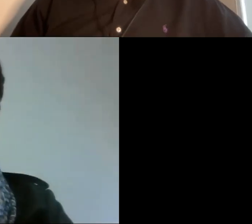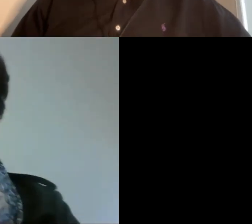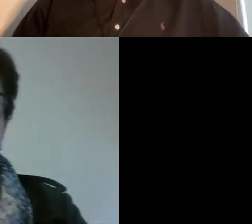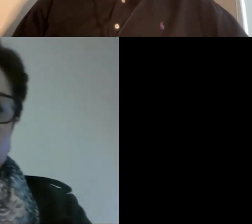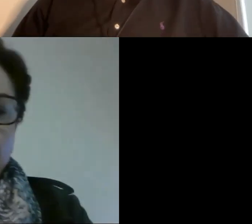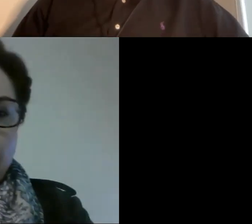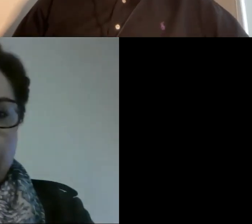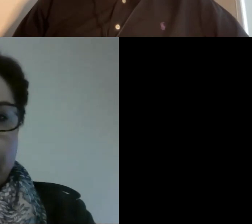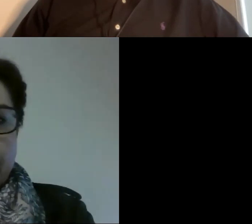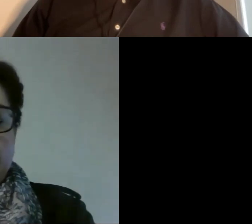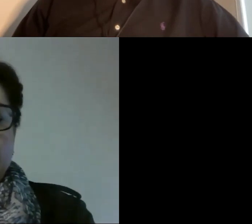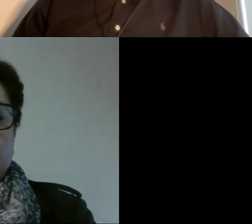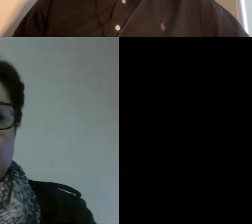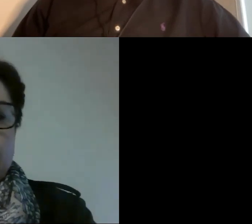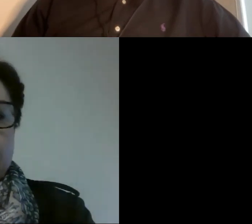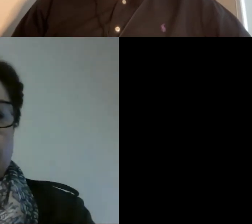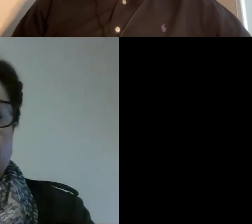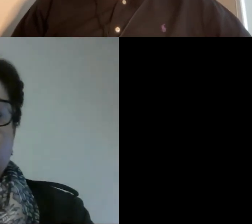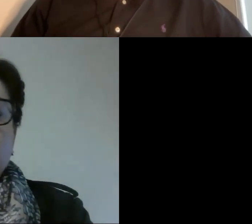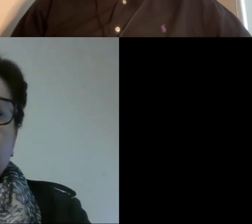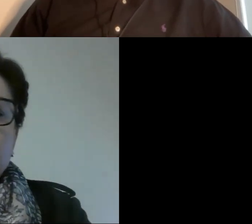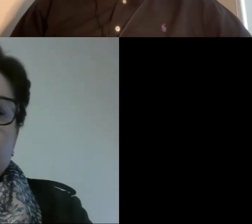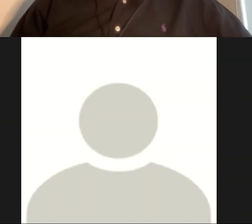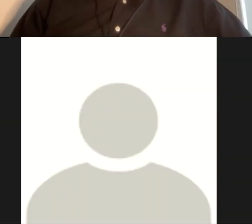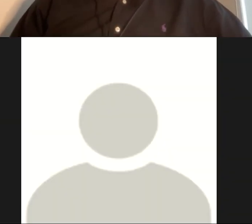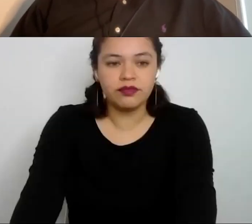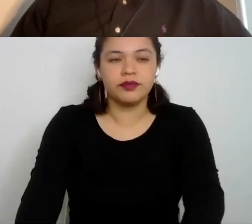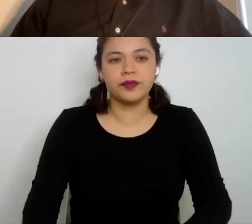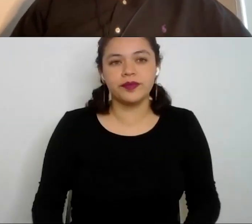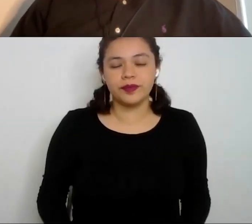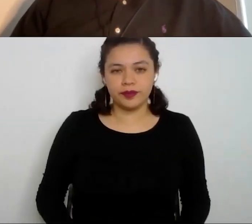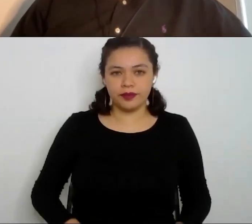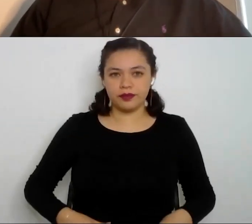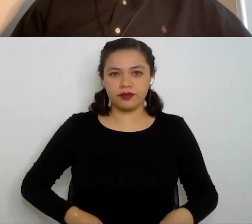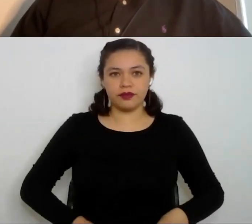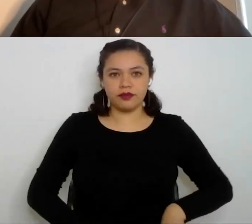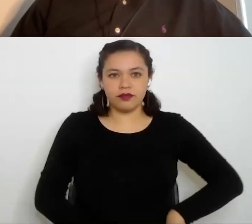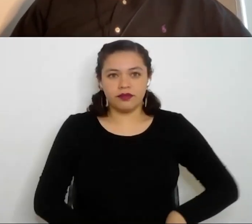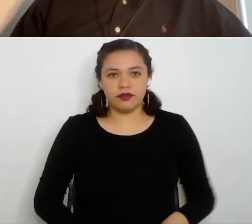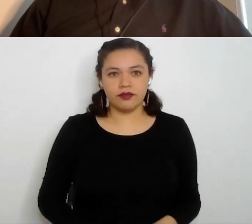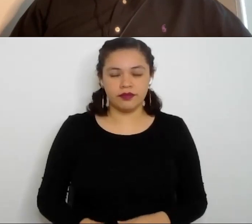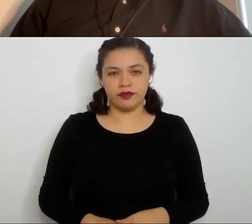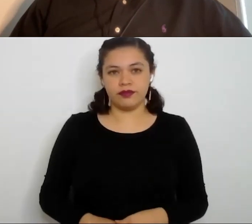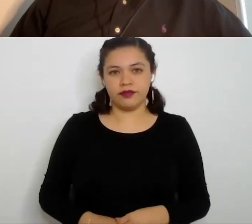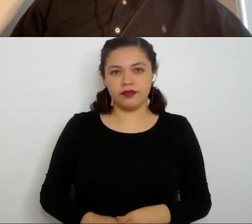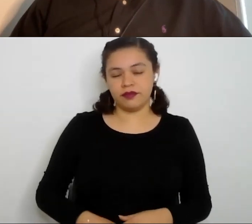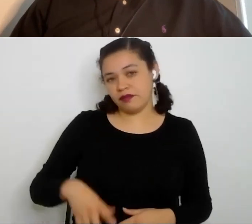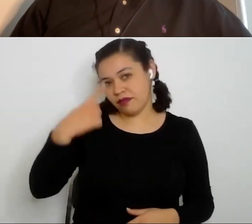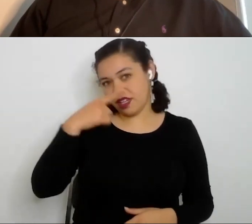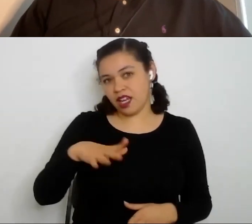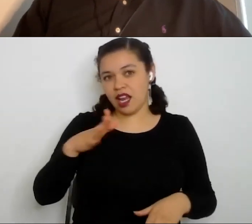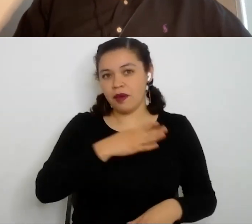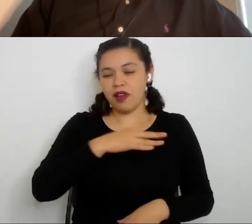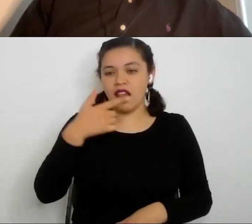veces también nos sentimos un poquito contrariados en lo que sucede en nuestro país por tanta mala expectativa y malas